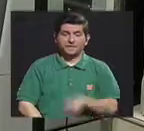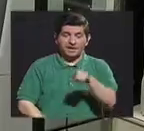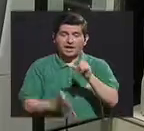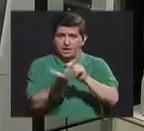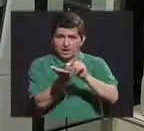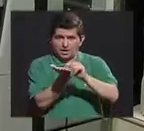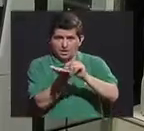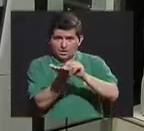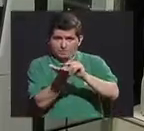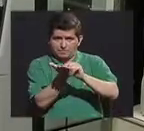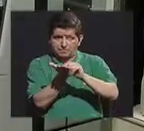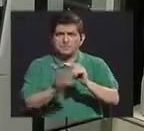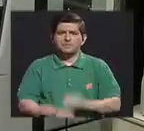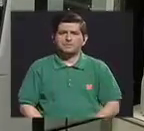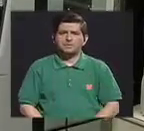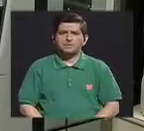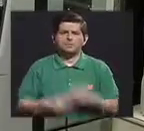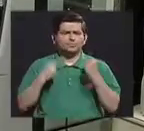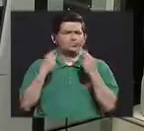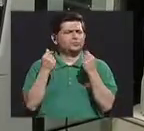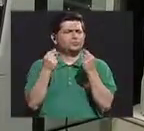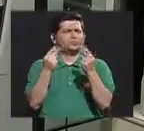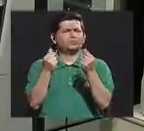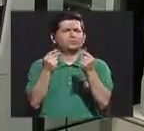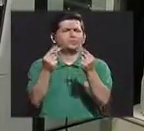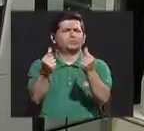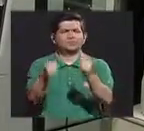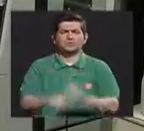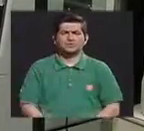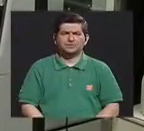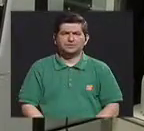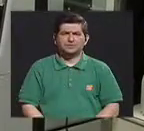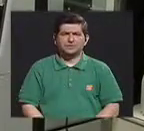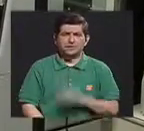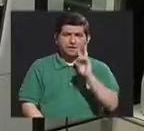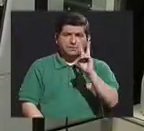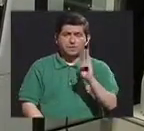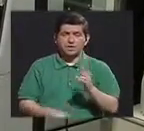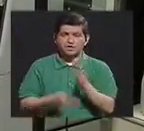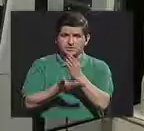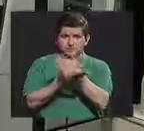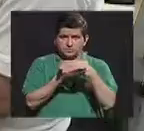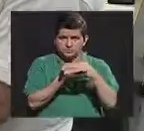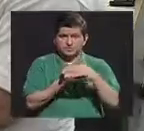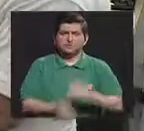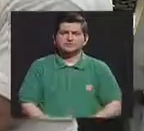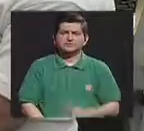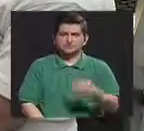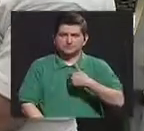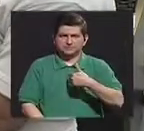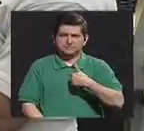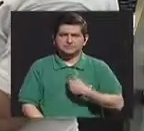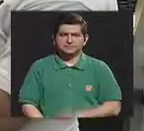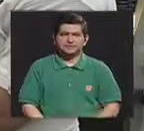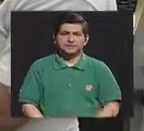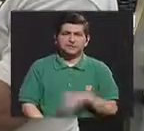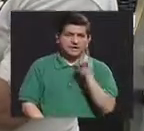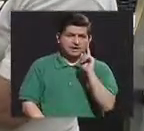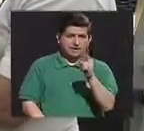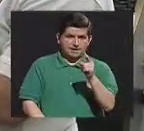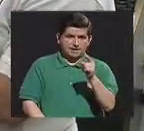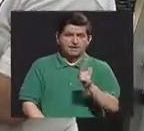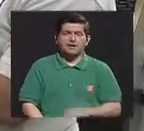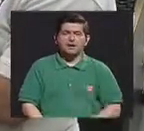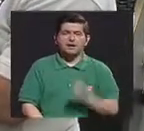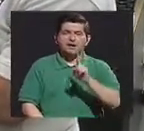imprime a gran velocidad inter punto por los dos lados aquí tenemos a bright link